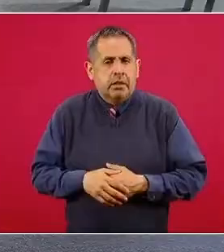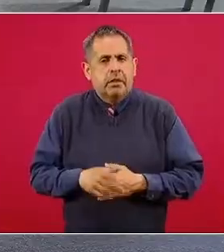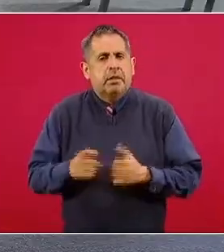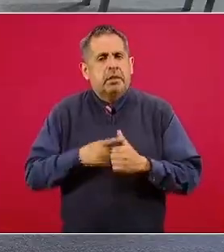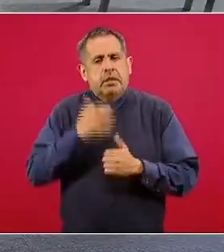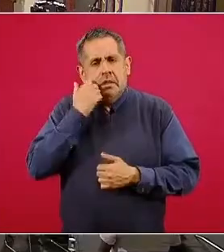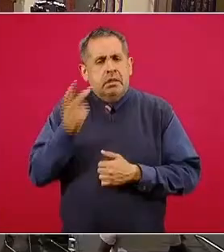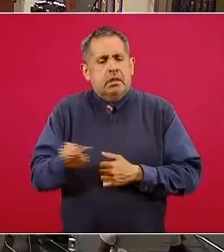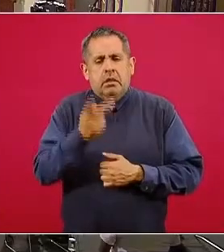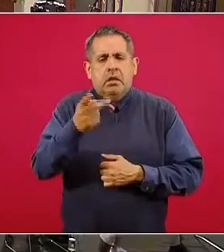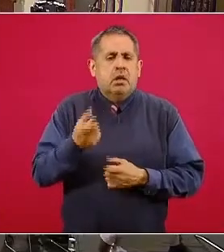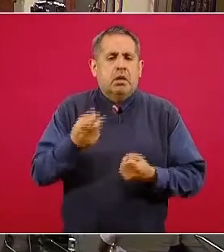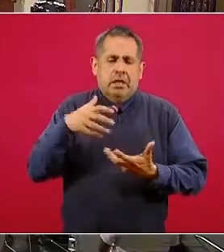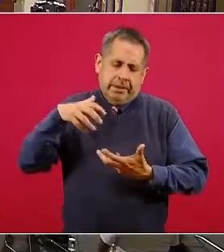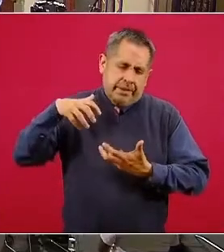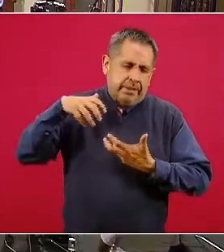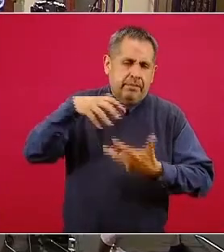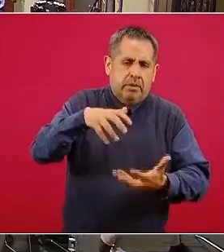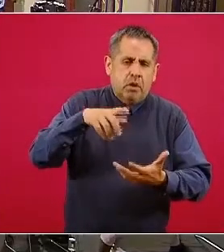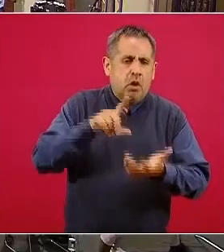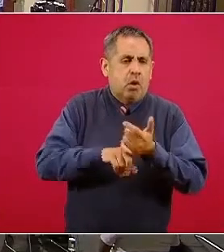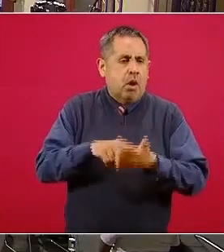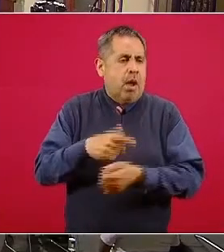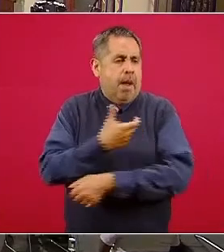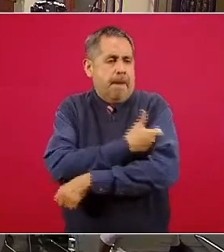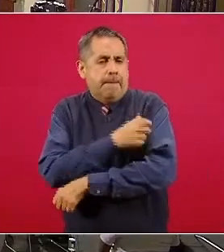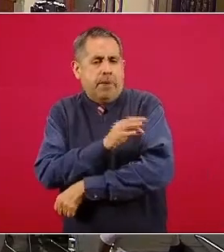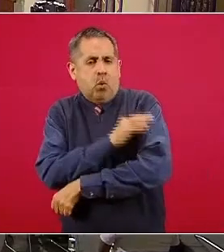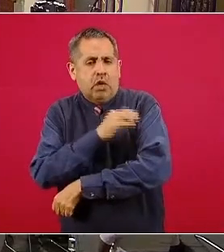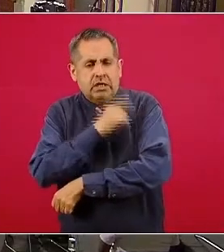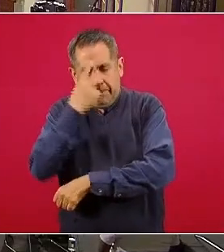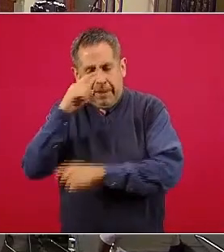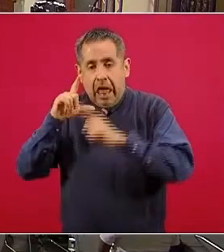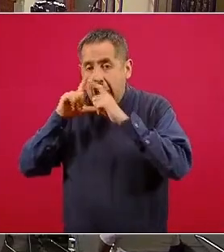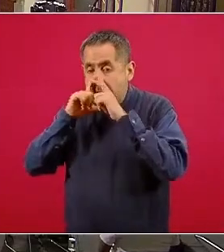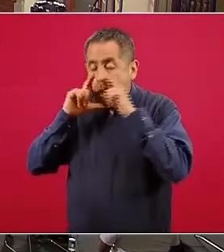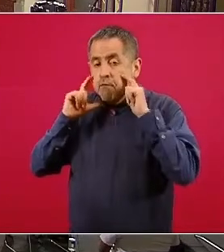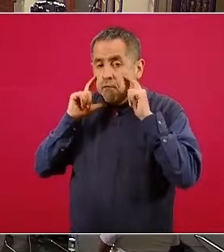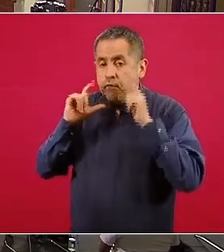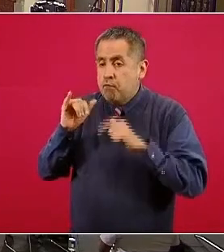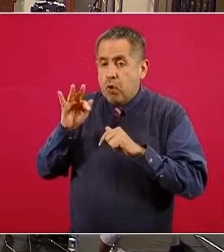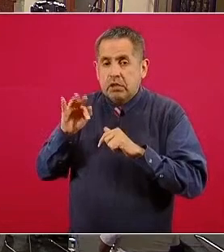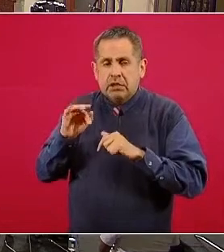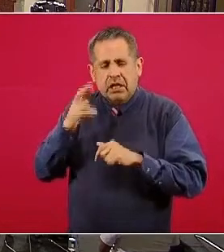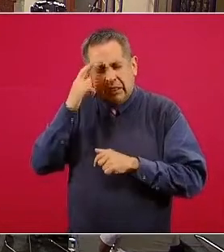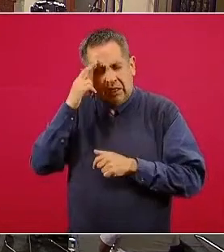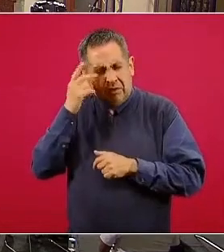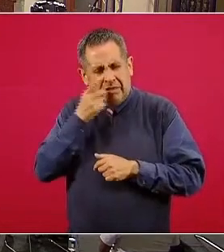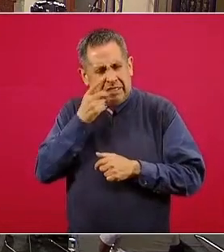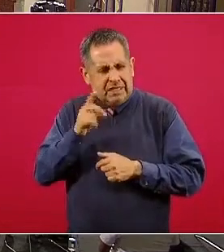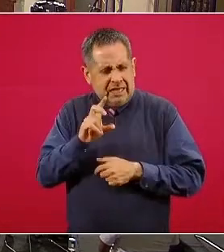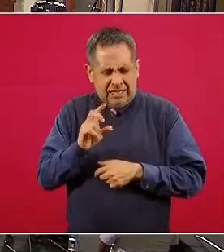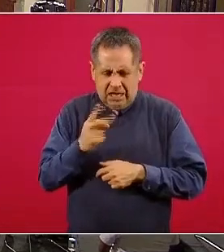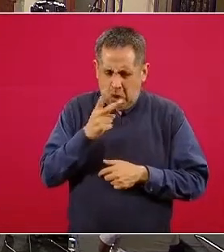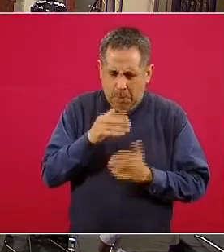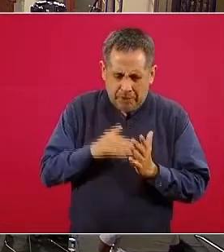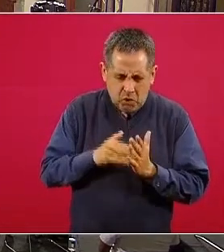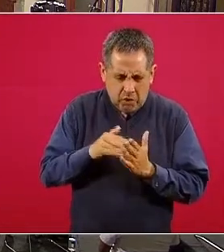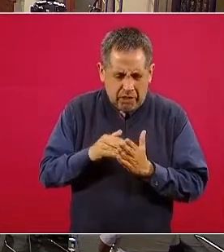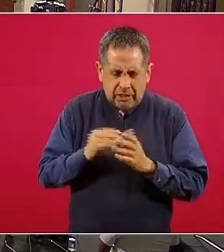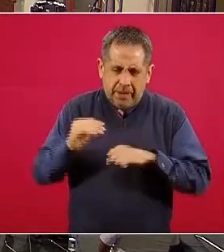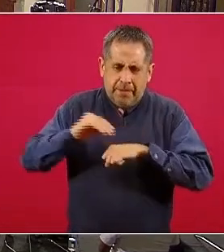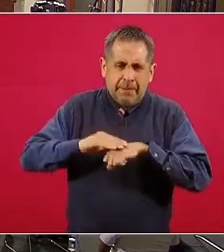preguntar cuál es la inversión del gobierno en las vacunas contra la influenza. Creció de, entiendo, 32 millones